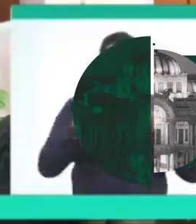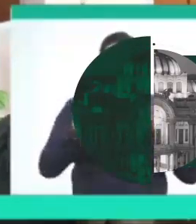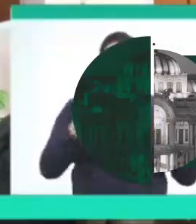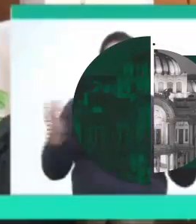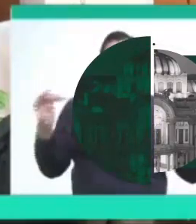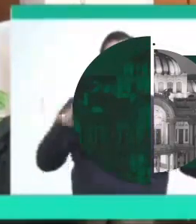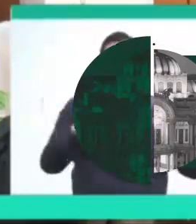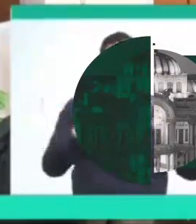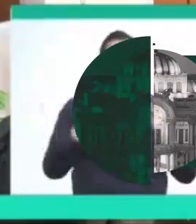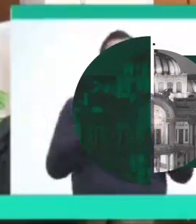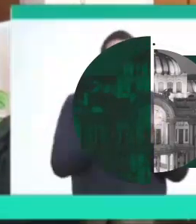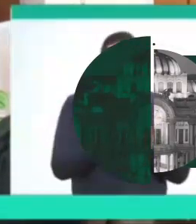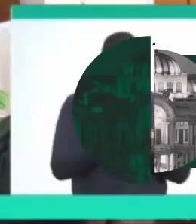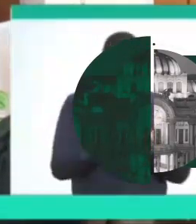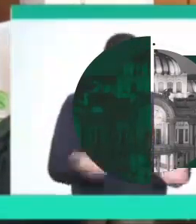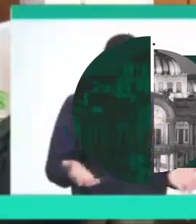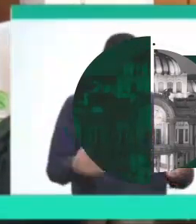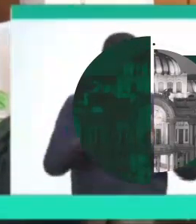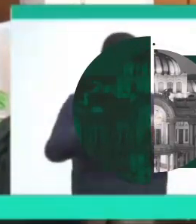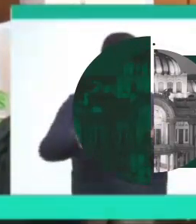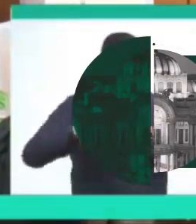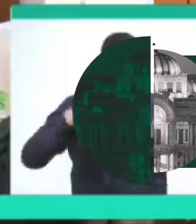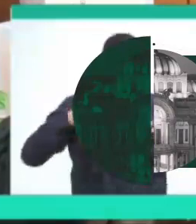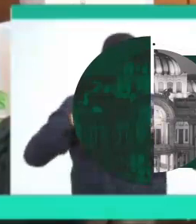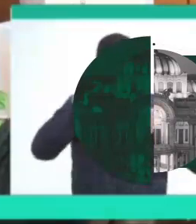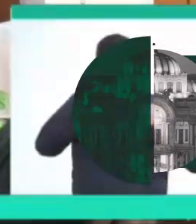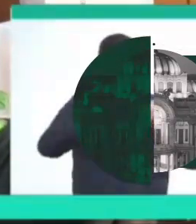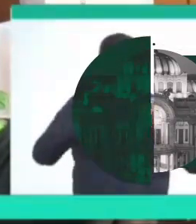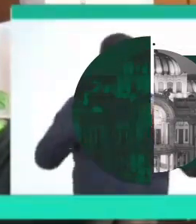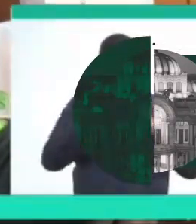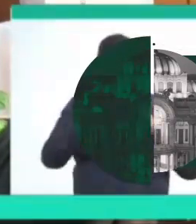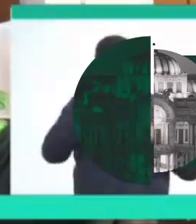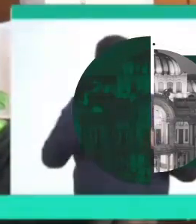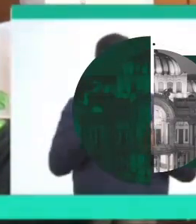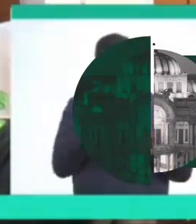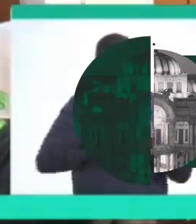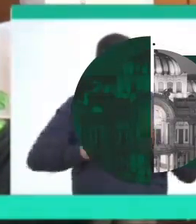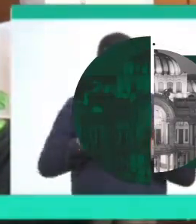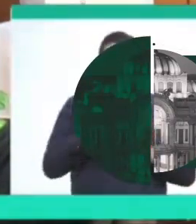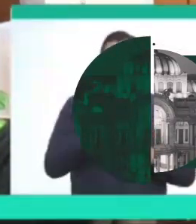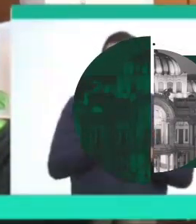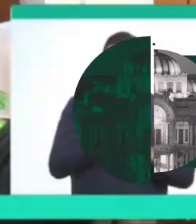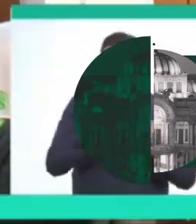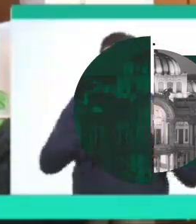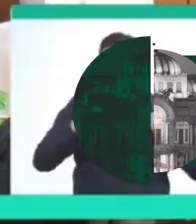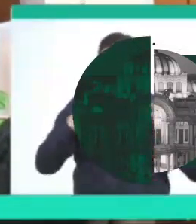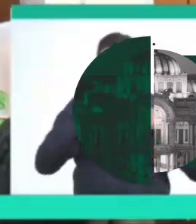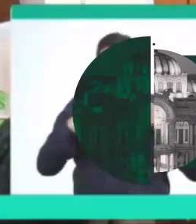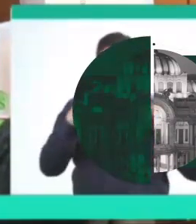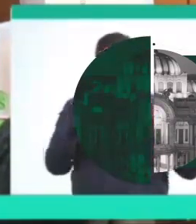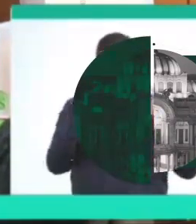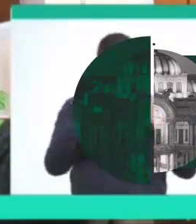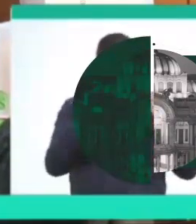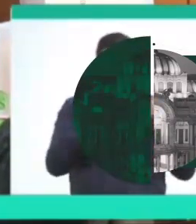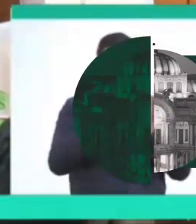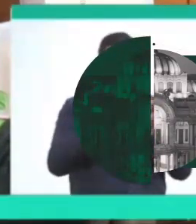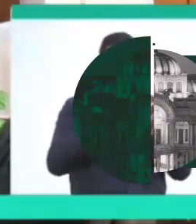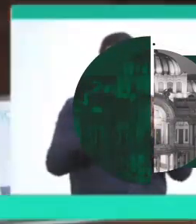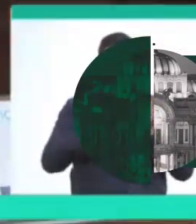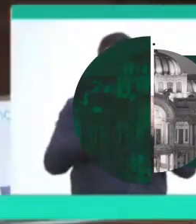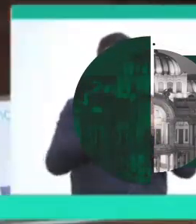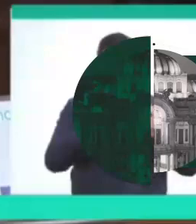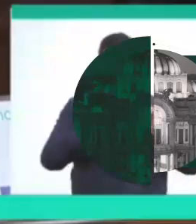Javier Acuña, mismo que dejó el cargo el pasado 1 de abril. Sin embargo, el fallo de primera instancia se